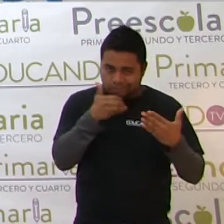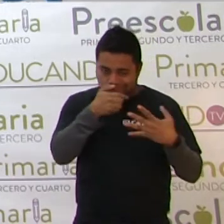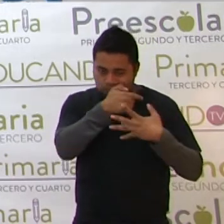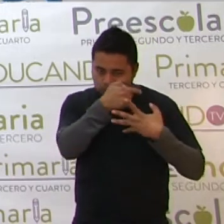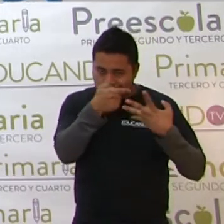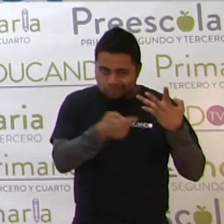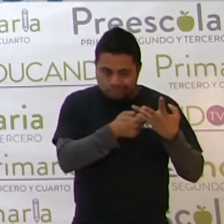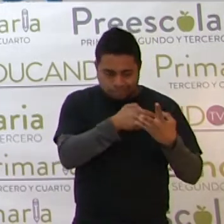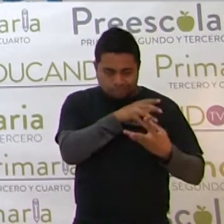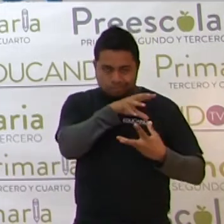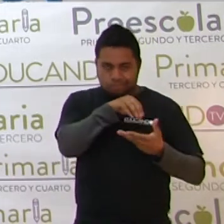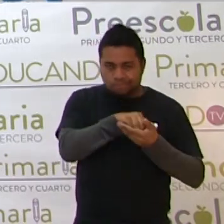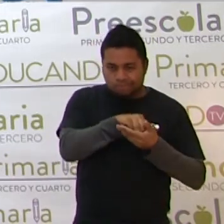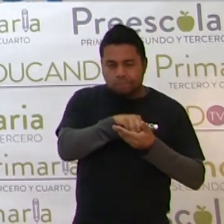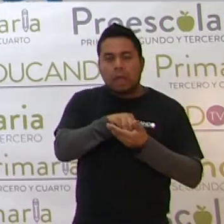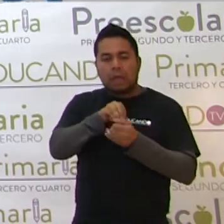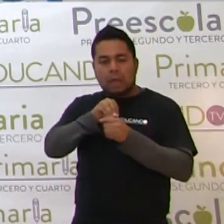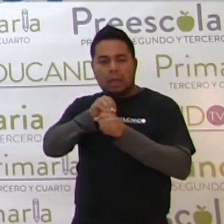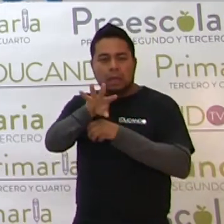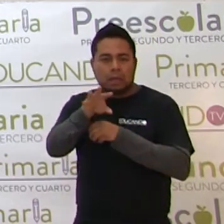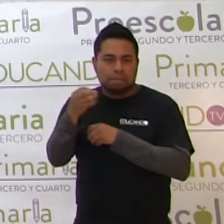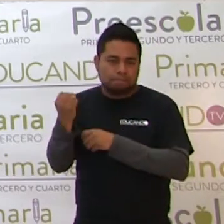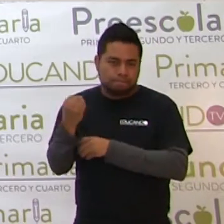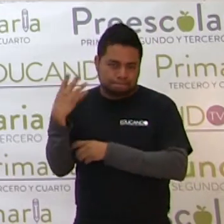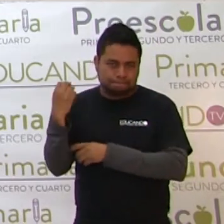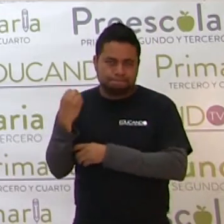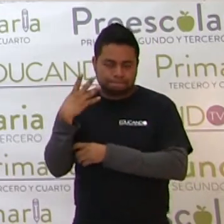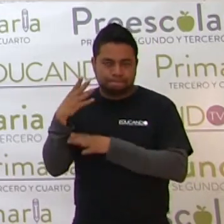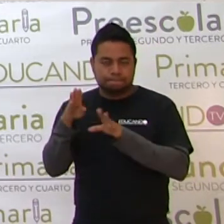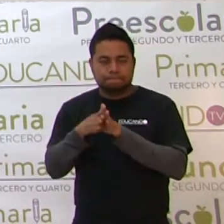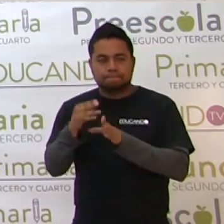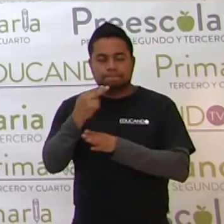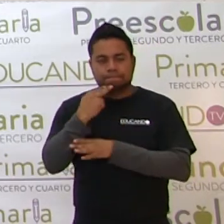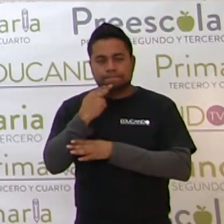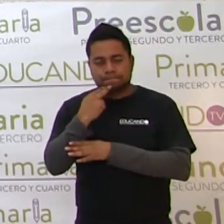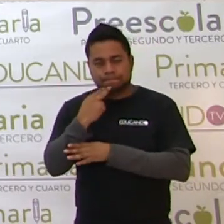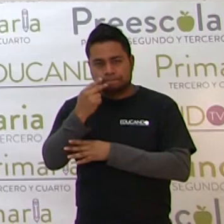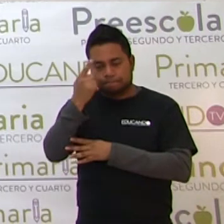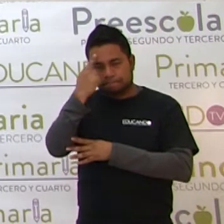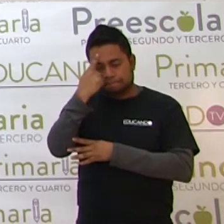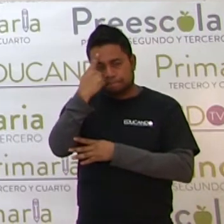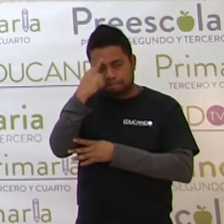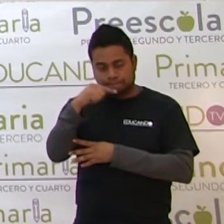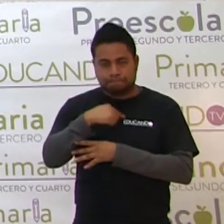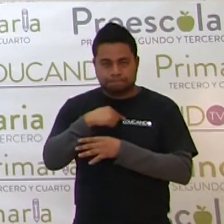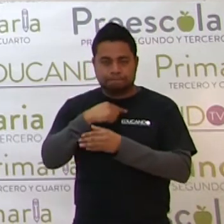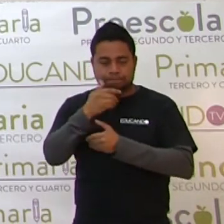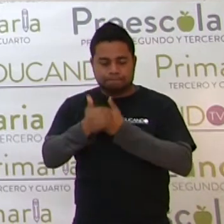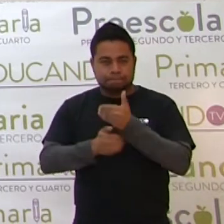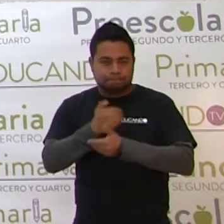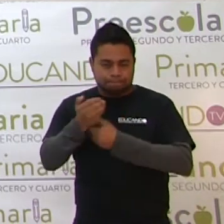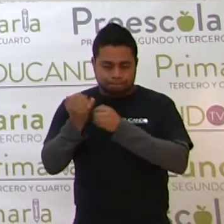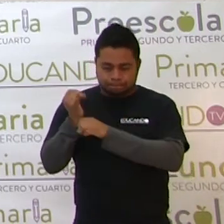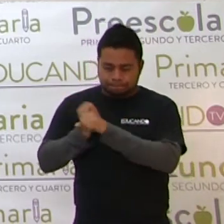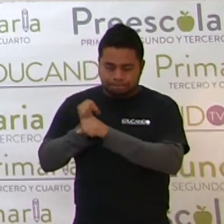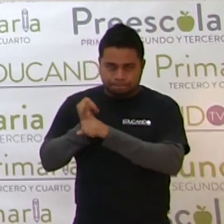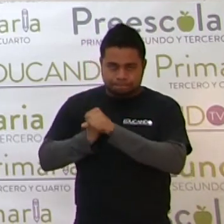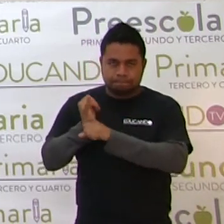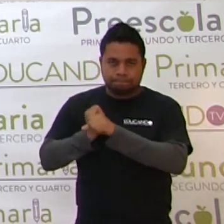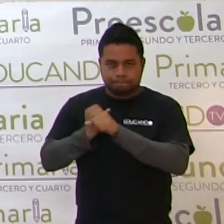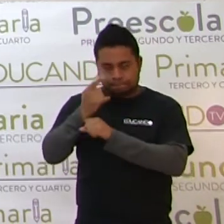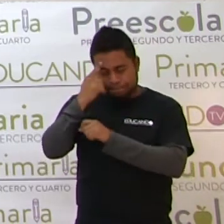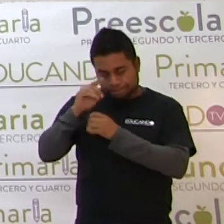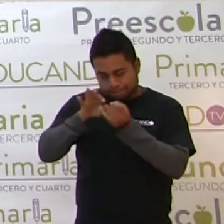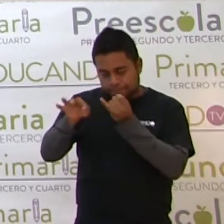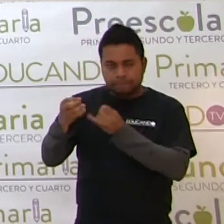las conjuntaremos y vamos a ver cómo las podemos ocupar o utilizar en nuestro proceso de investigación para hacer